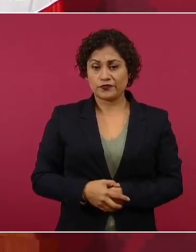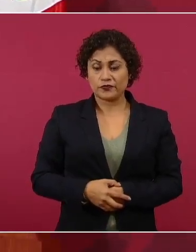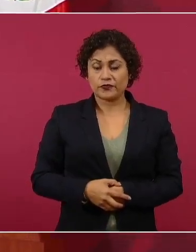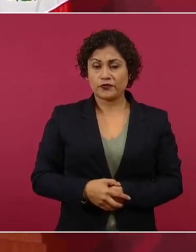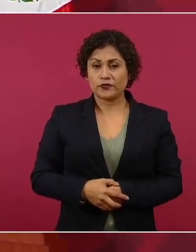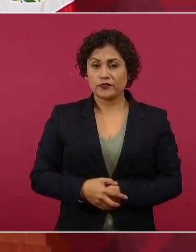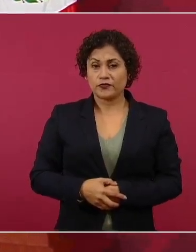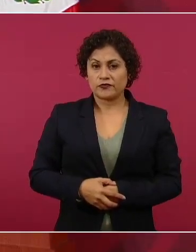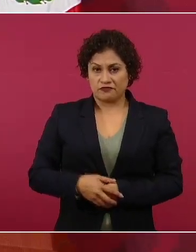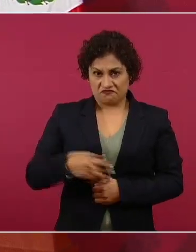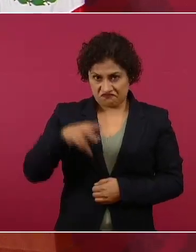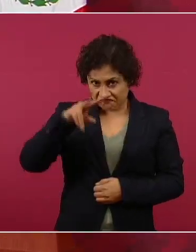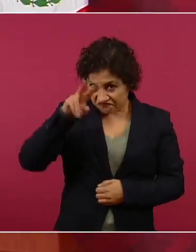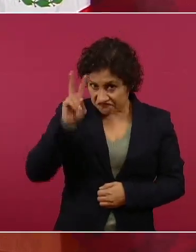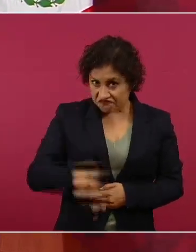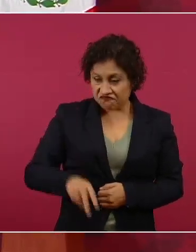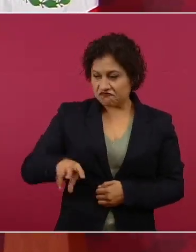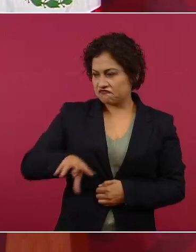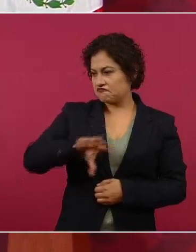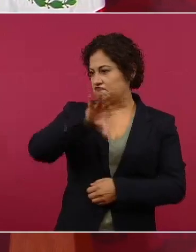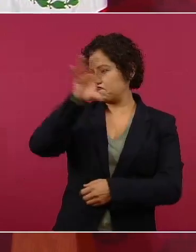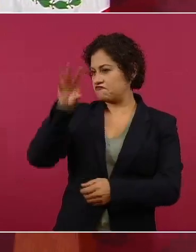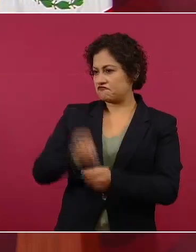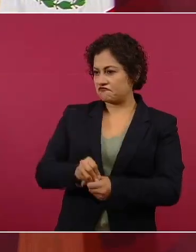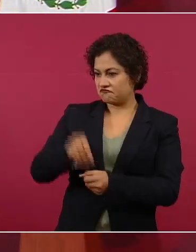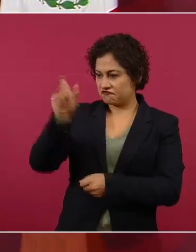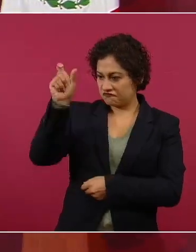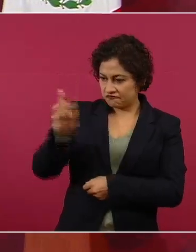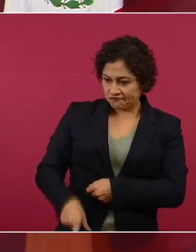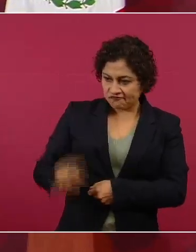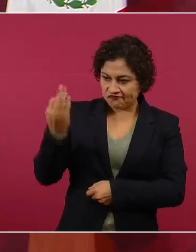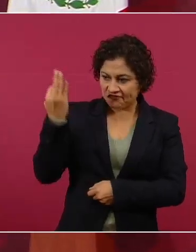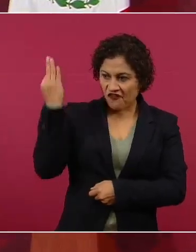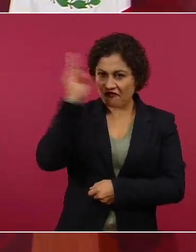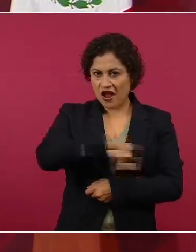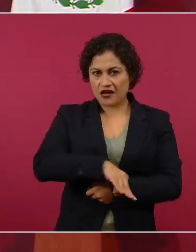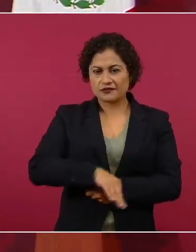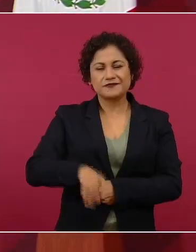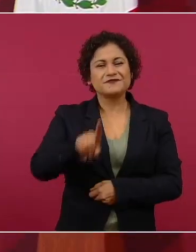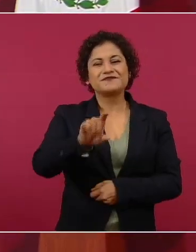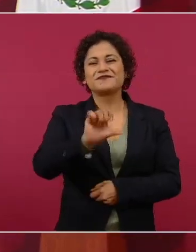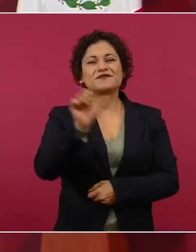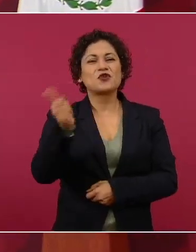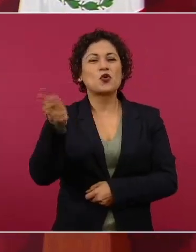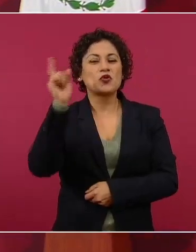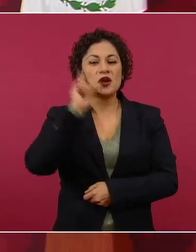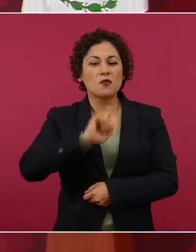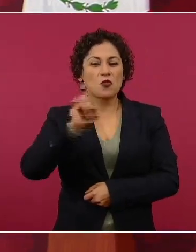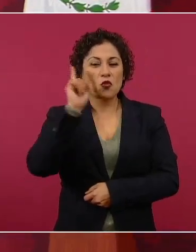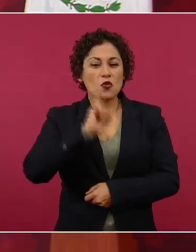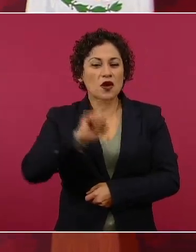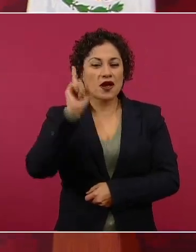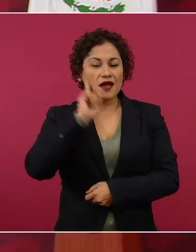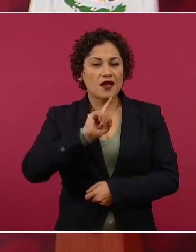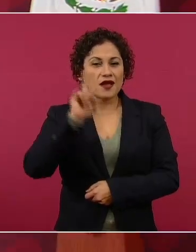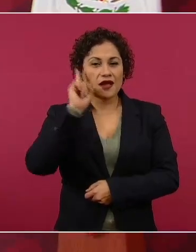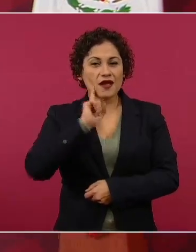Pero por completo. Sí, pero esta otra señora, pues es